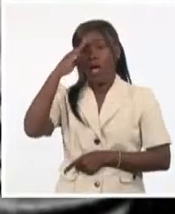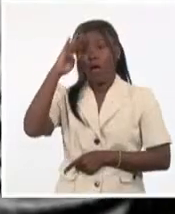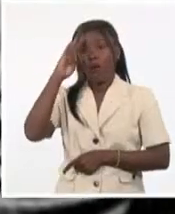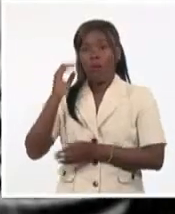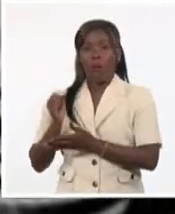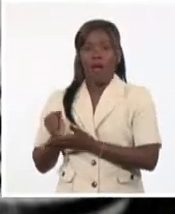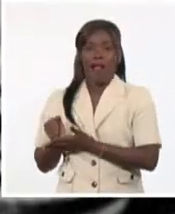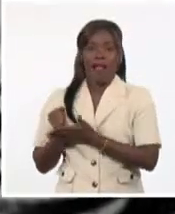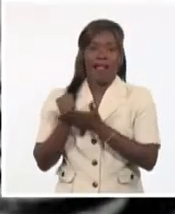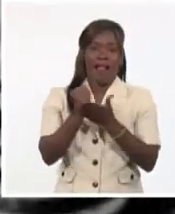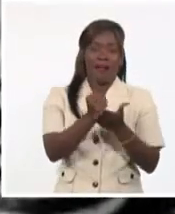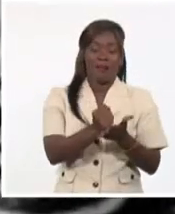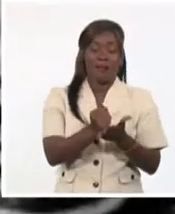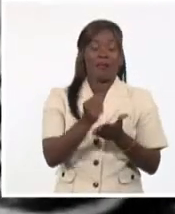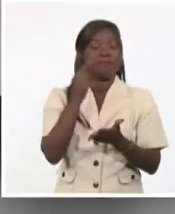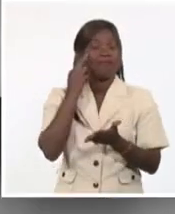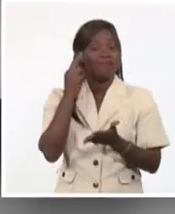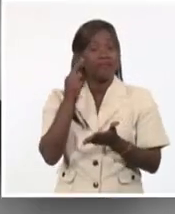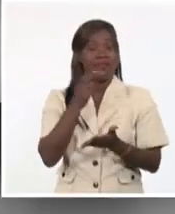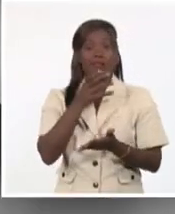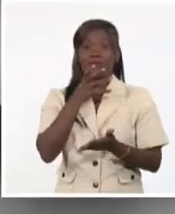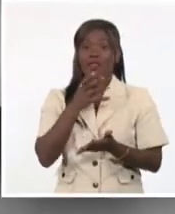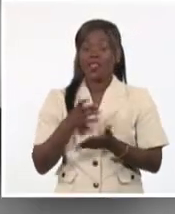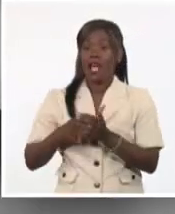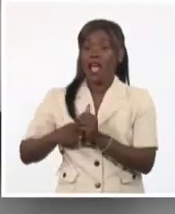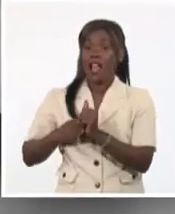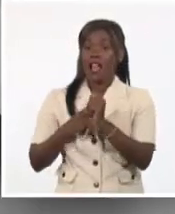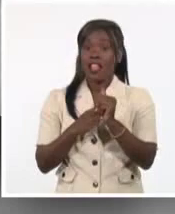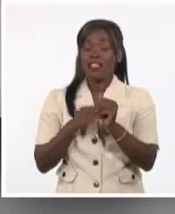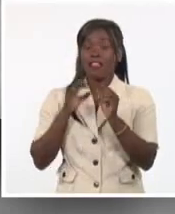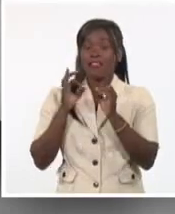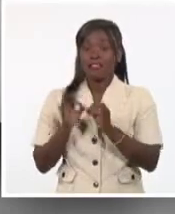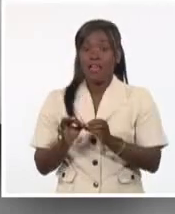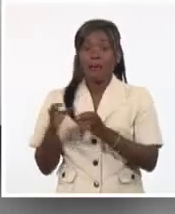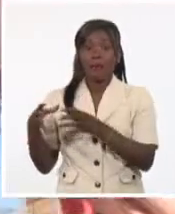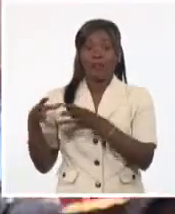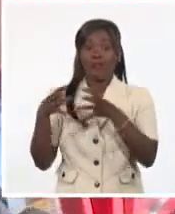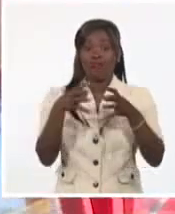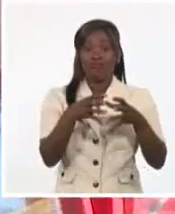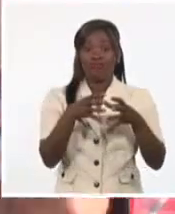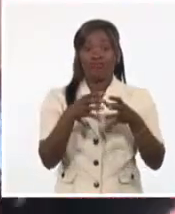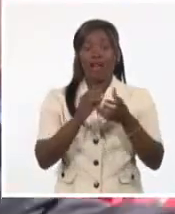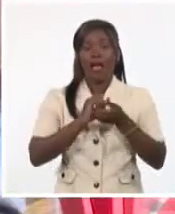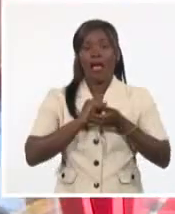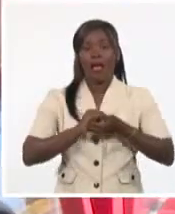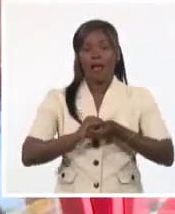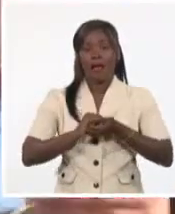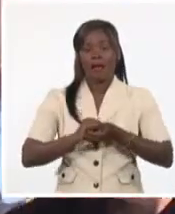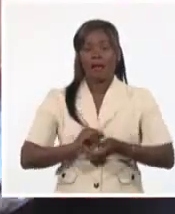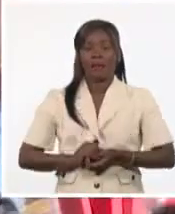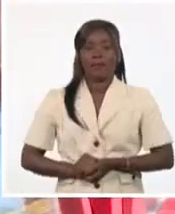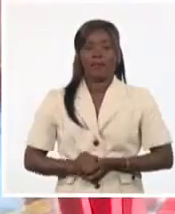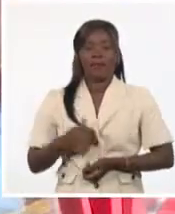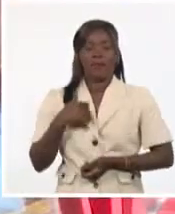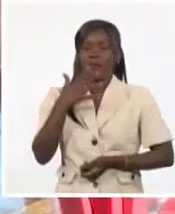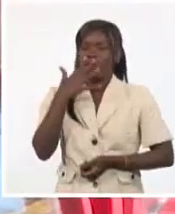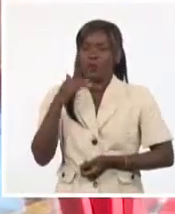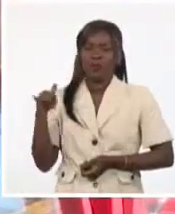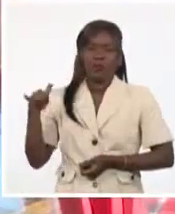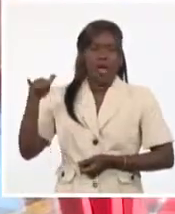de la hermandad que unen a este archipiélago y a la lejana Angola. Me gusta volar, no me gusta el destino, me gusta